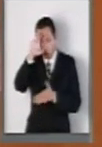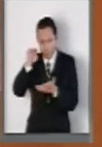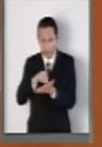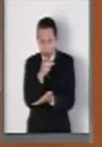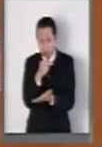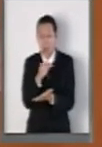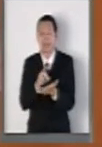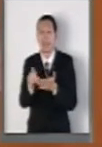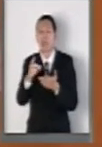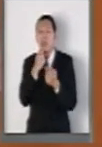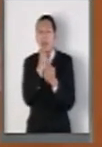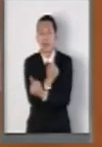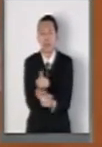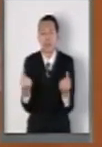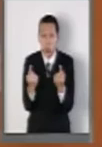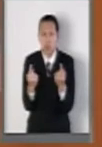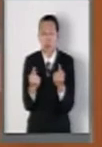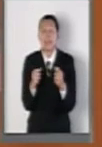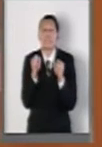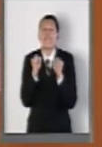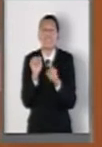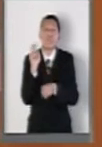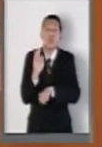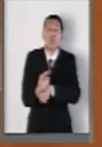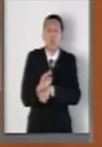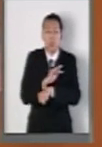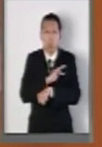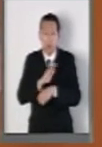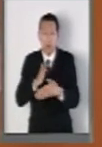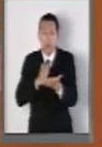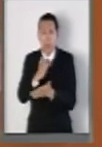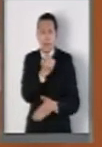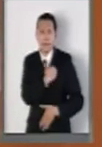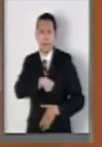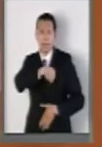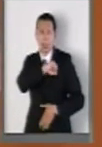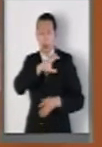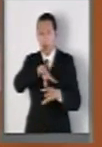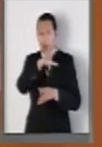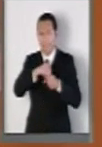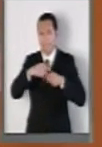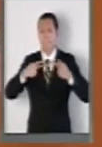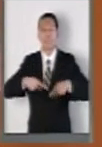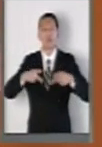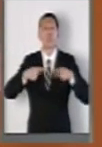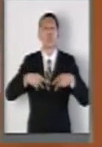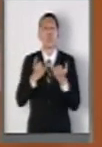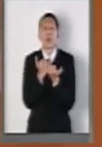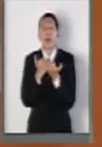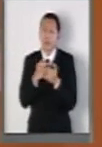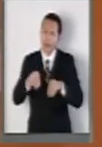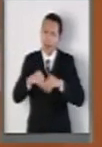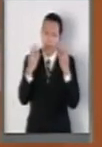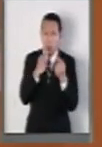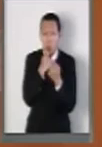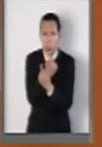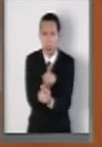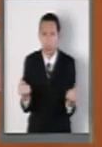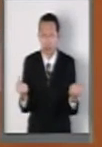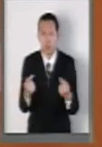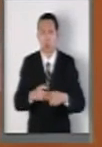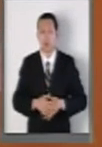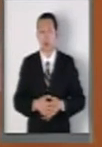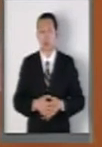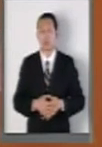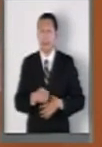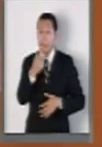Niño, garantizan el derecho fundamental a la salud a toda persona y desde luego a los niños.